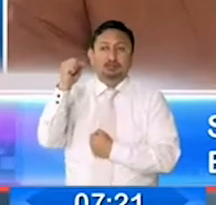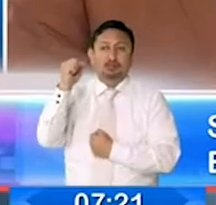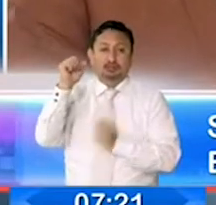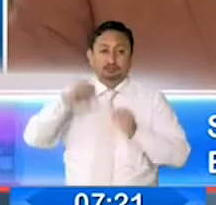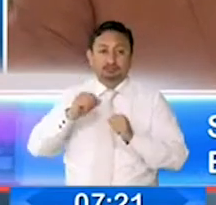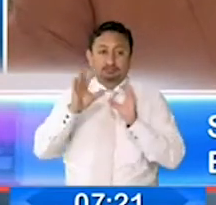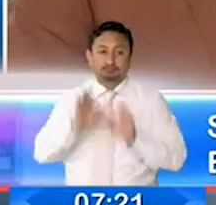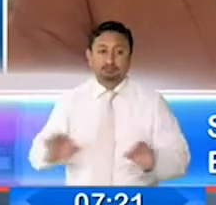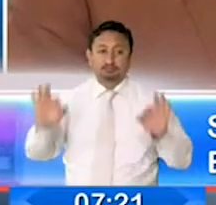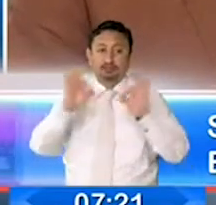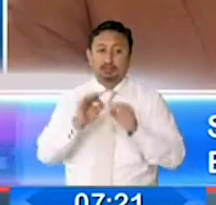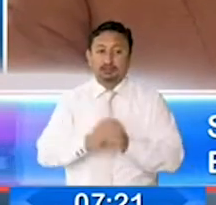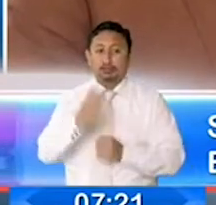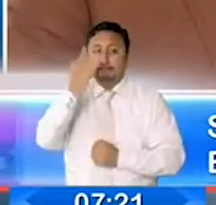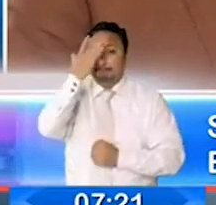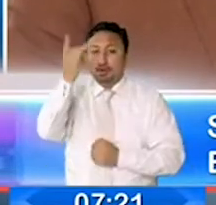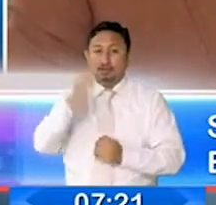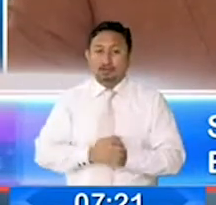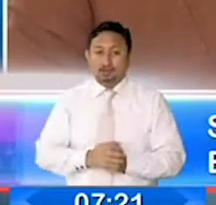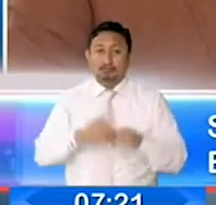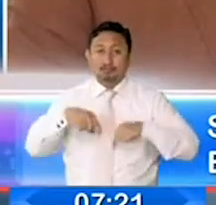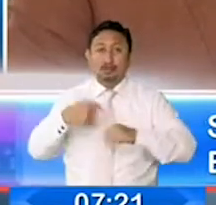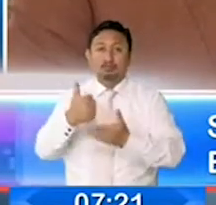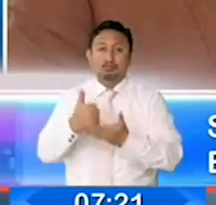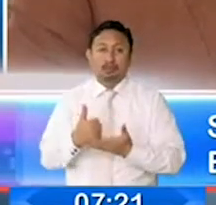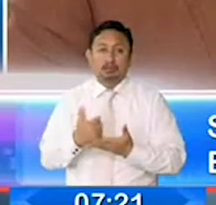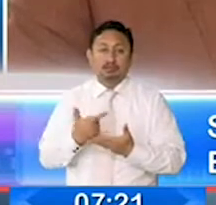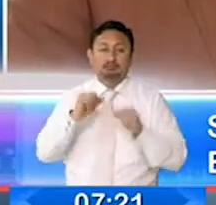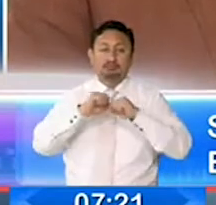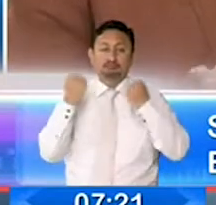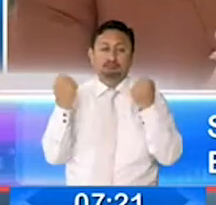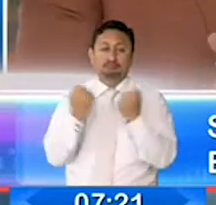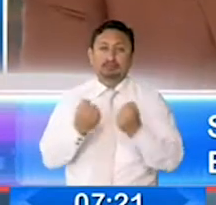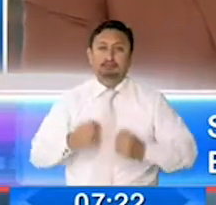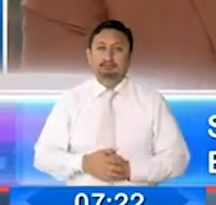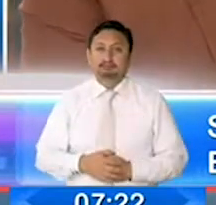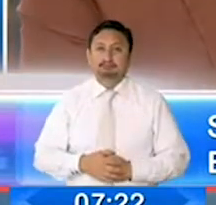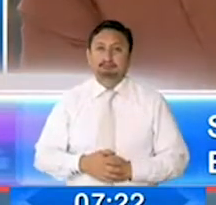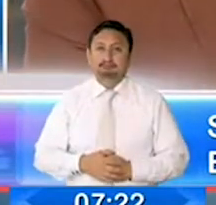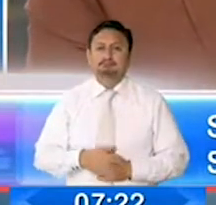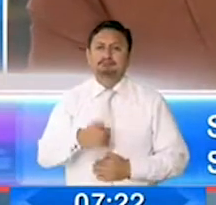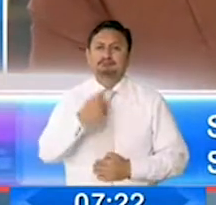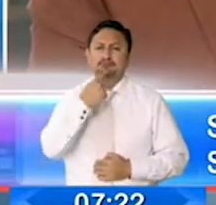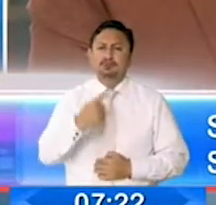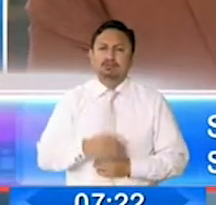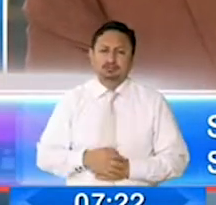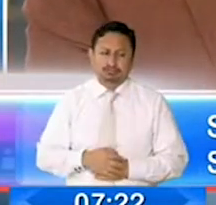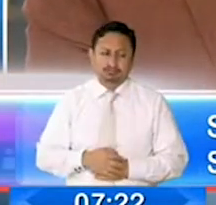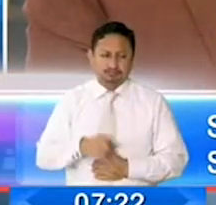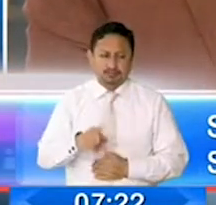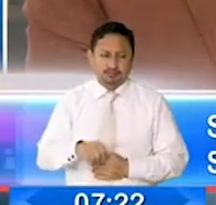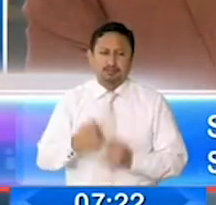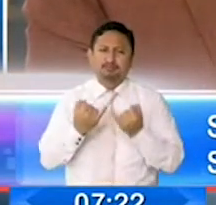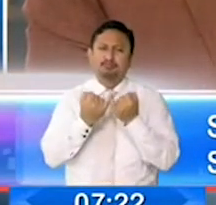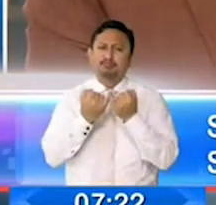es importante. ¿Por qué? Porque va en beneficio de la sociedad ecuatoriana. Usted ha hablado algo de la independencia